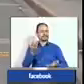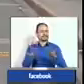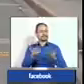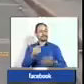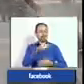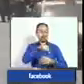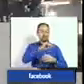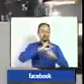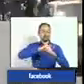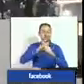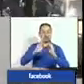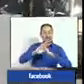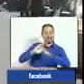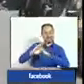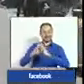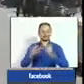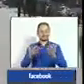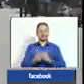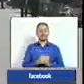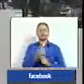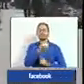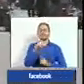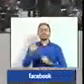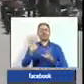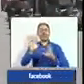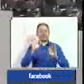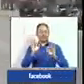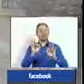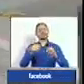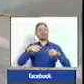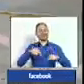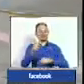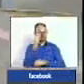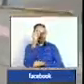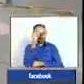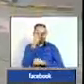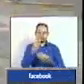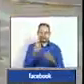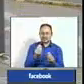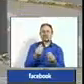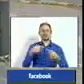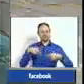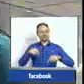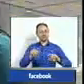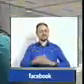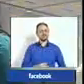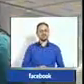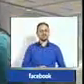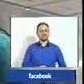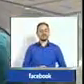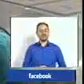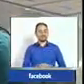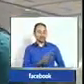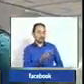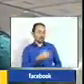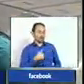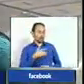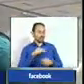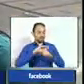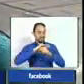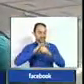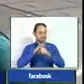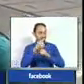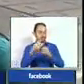nuevo coronavirus. Hay quienes no dejan sentir temor ante este panorama. Contagiar más porque como por